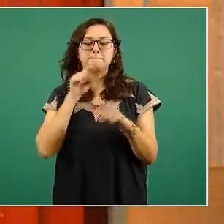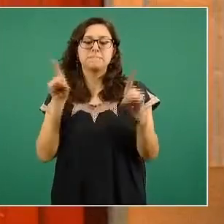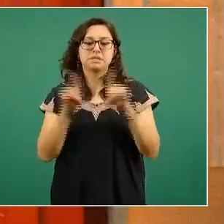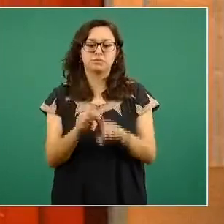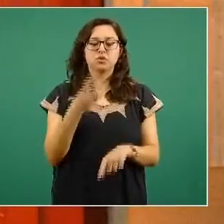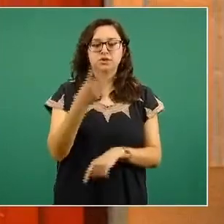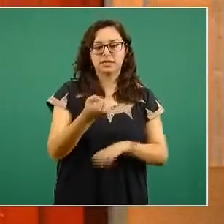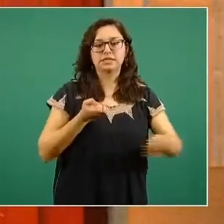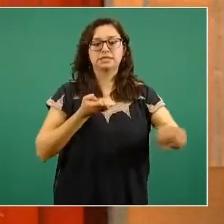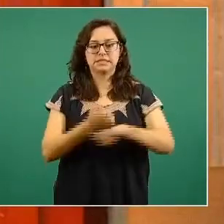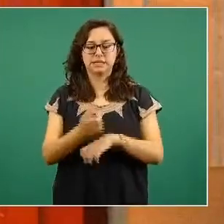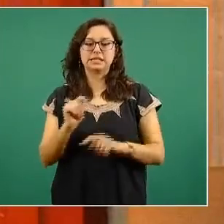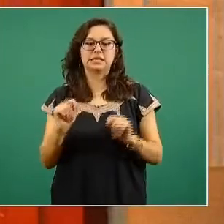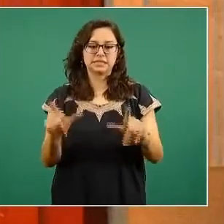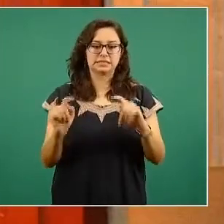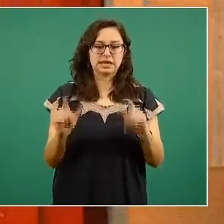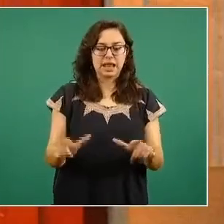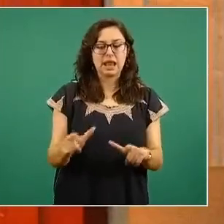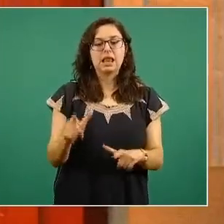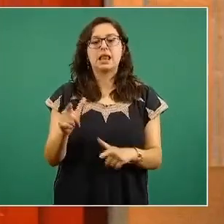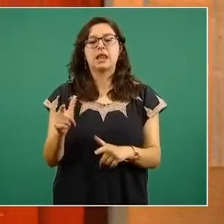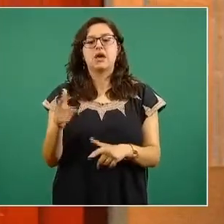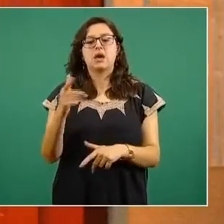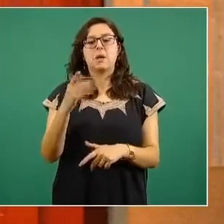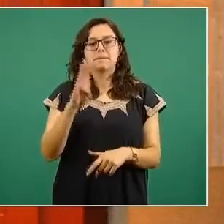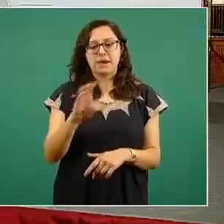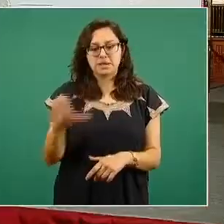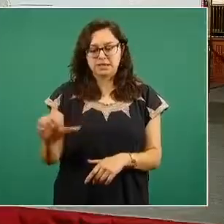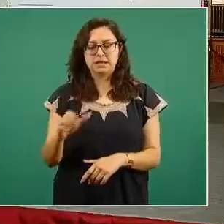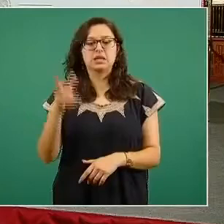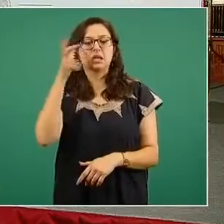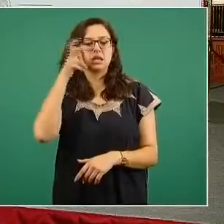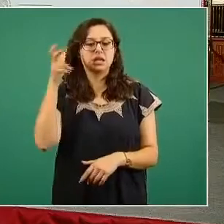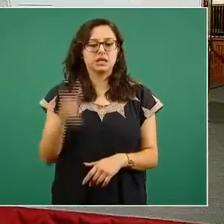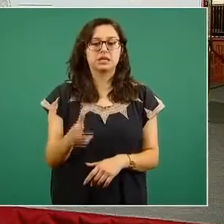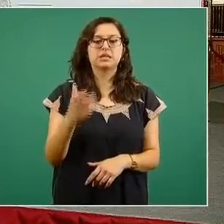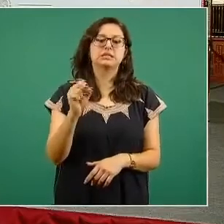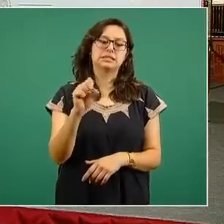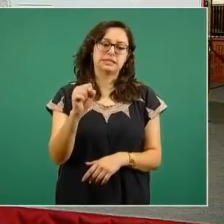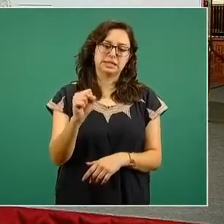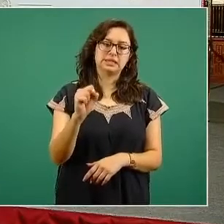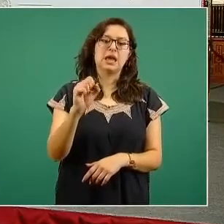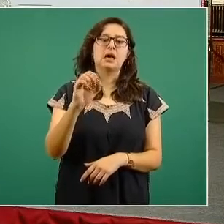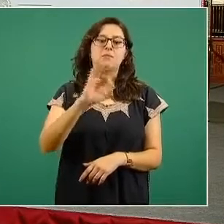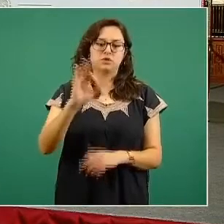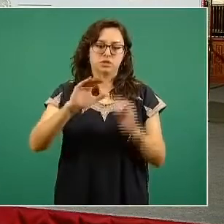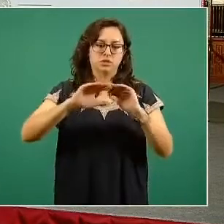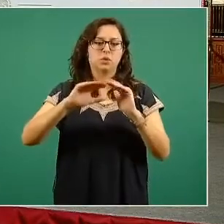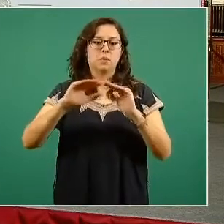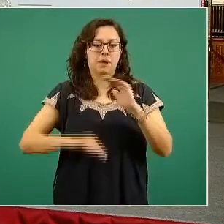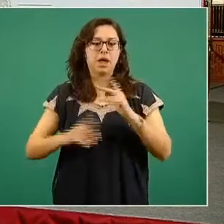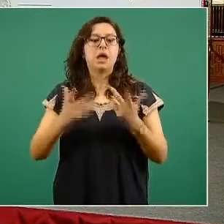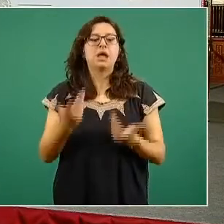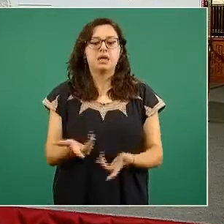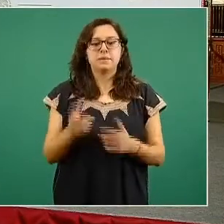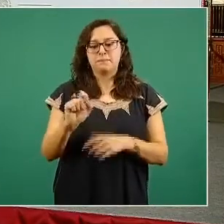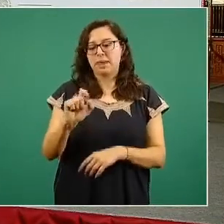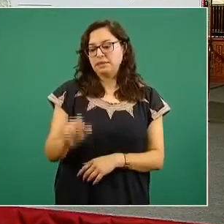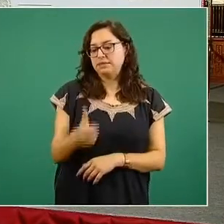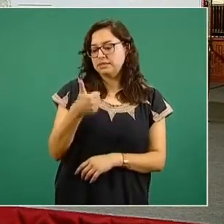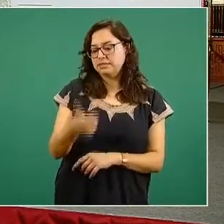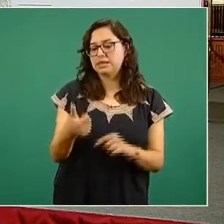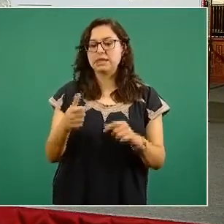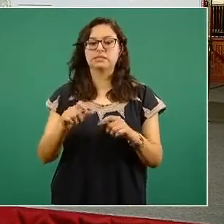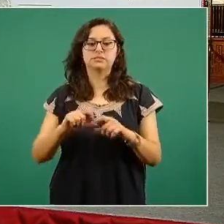50%, Tlaxcala, Baja California, Hidalgo, y el resto del país con menos del 50% de ocupación, para una ocupación